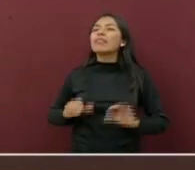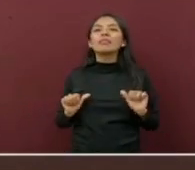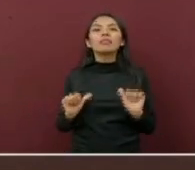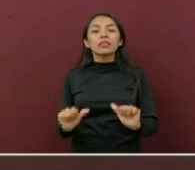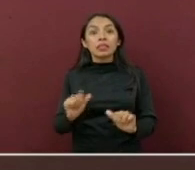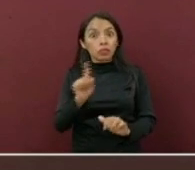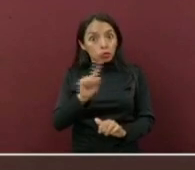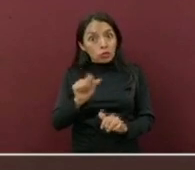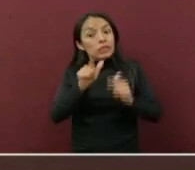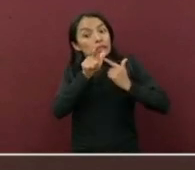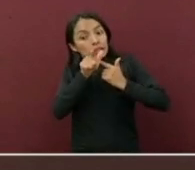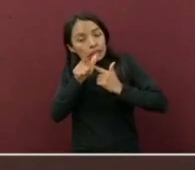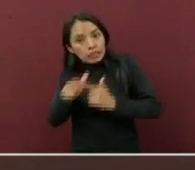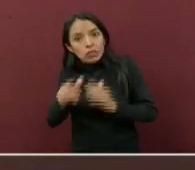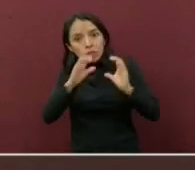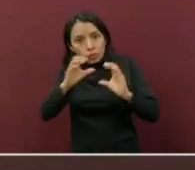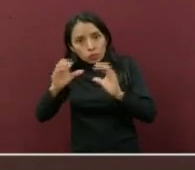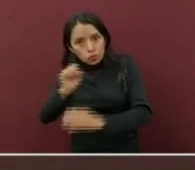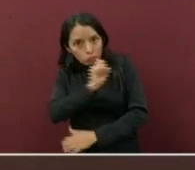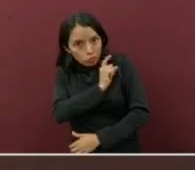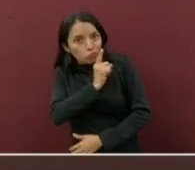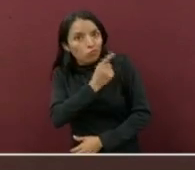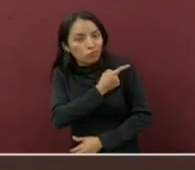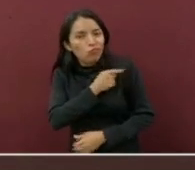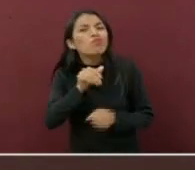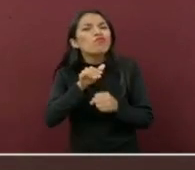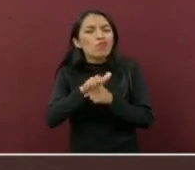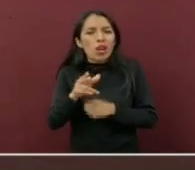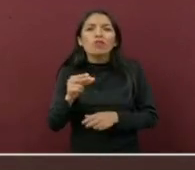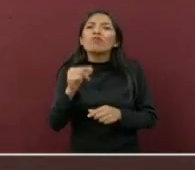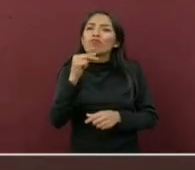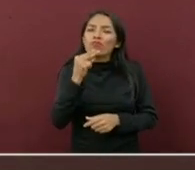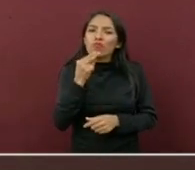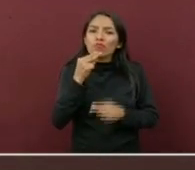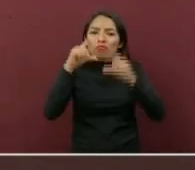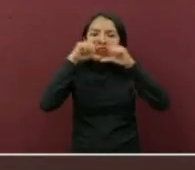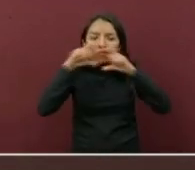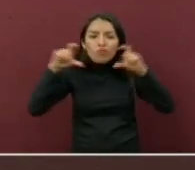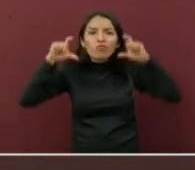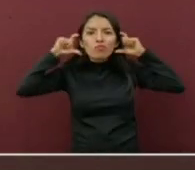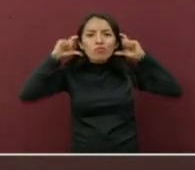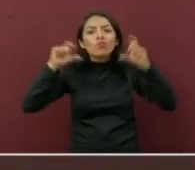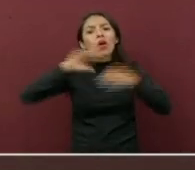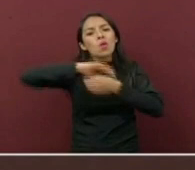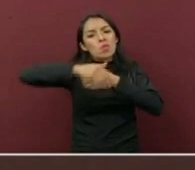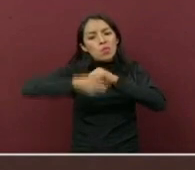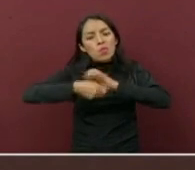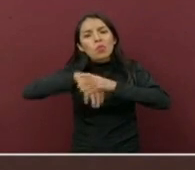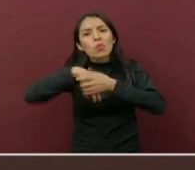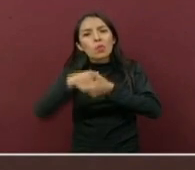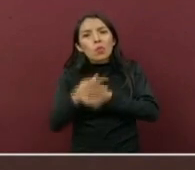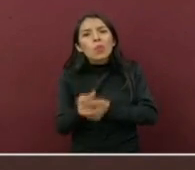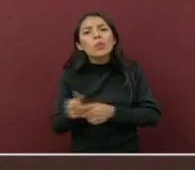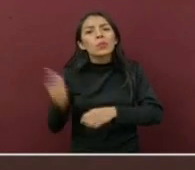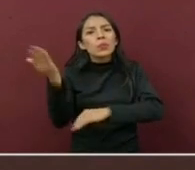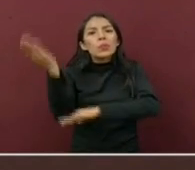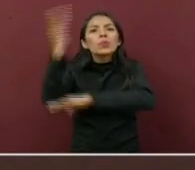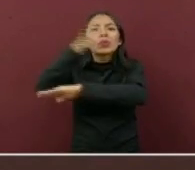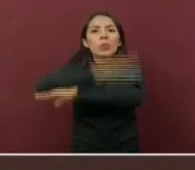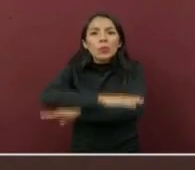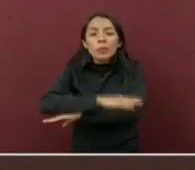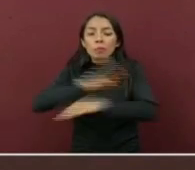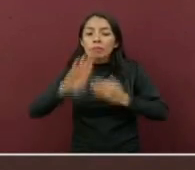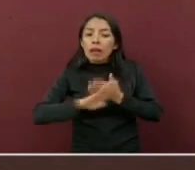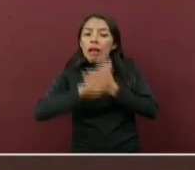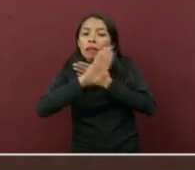de protección como usar cubrebocas lavar las manos frecuentemente evitar saludar